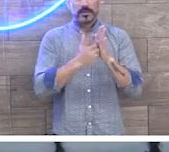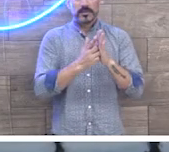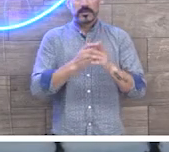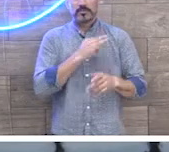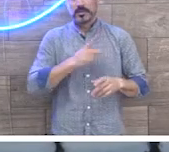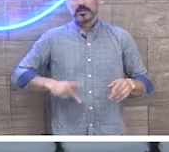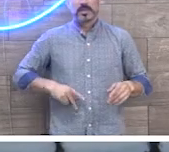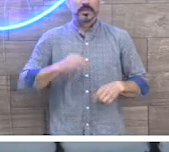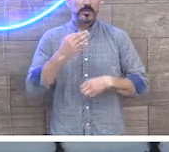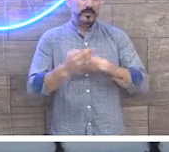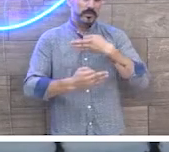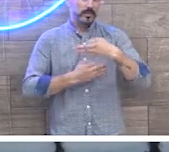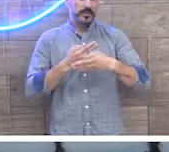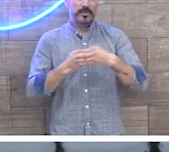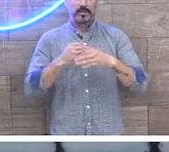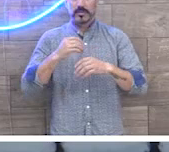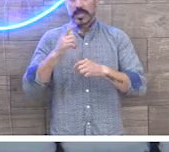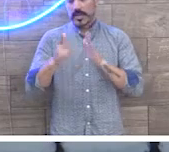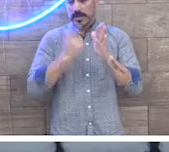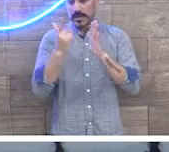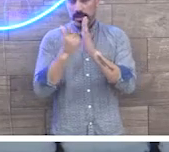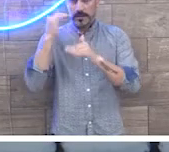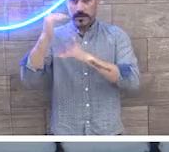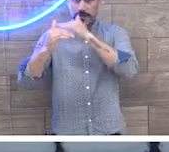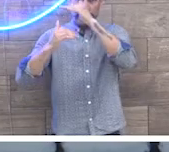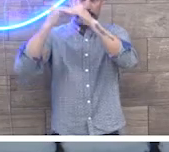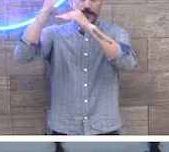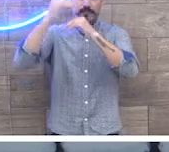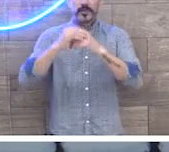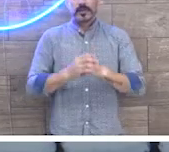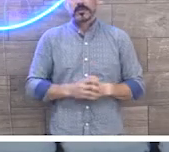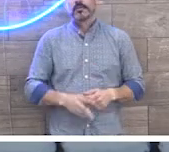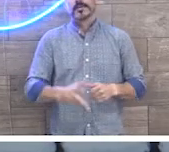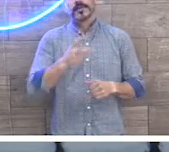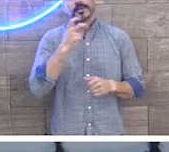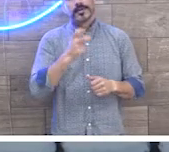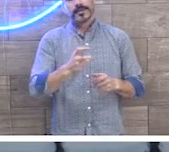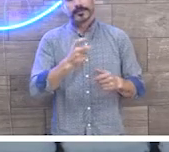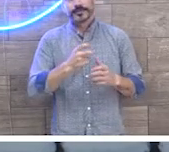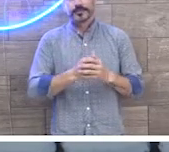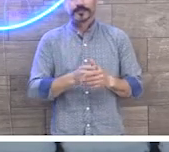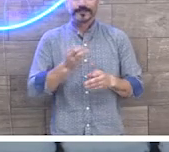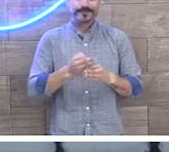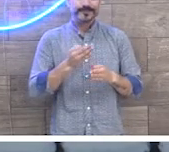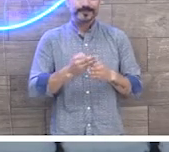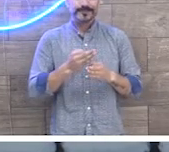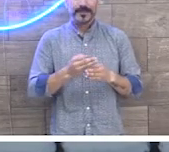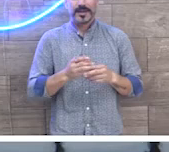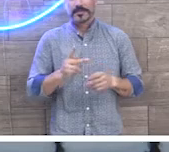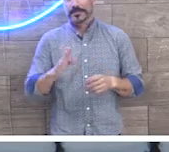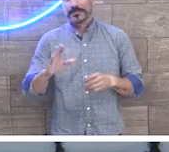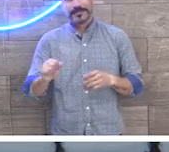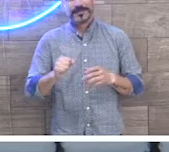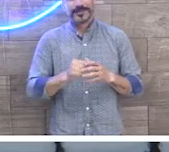estatales, los reglamentos, toda la jerarquía de normatividades, y pues al no haber esta armonización de leyes, pues